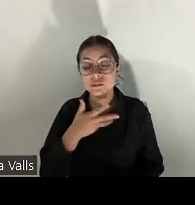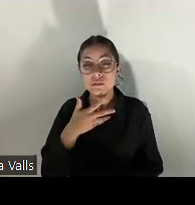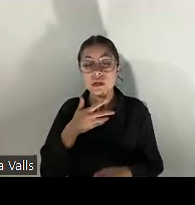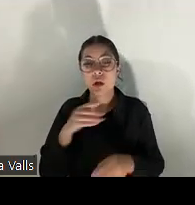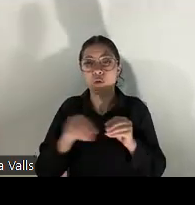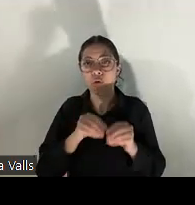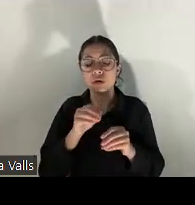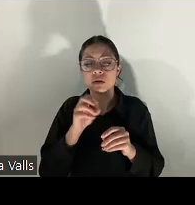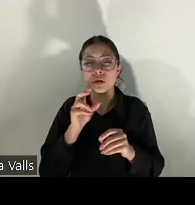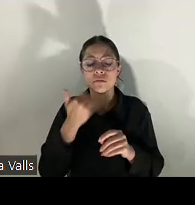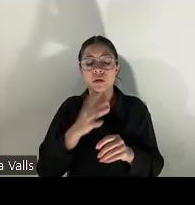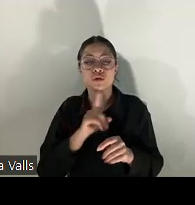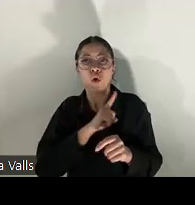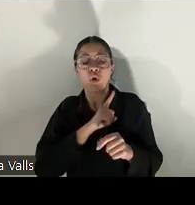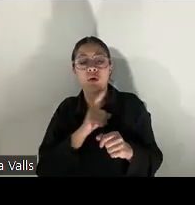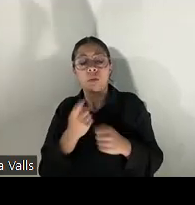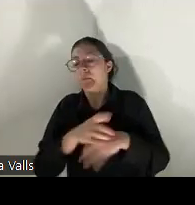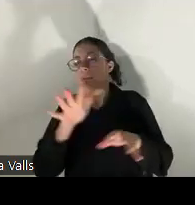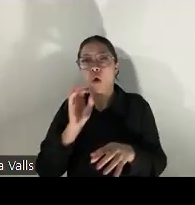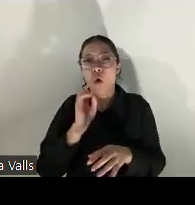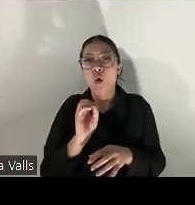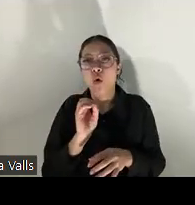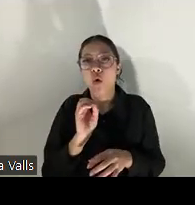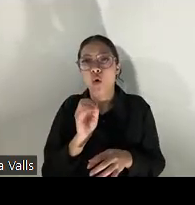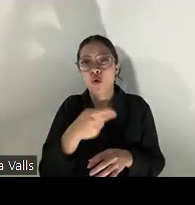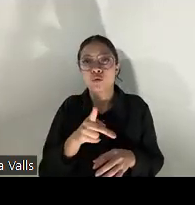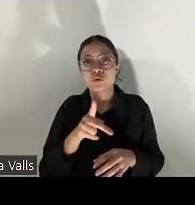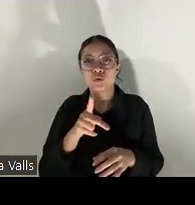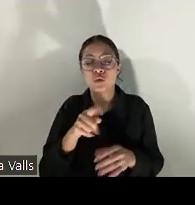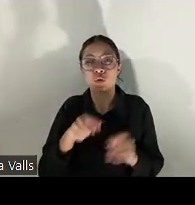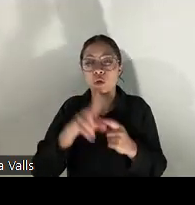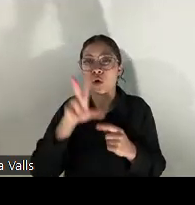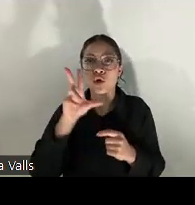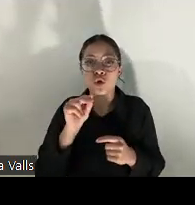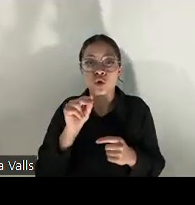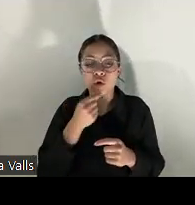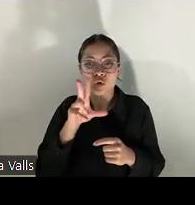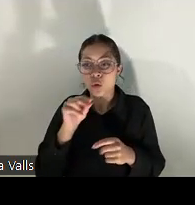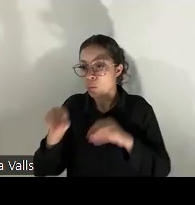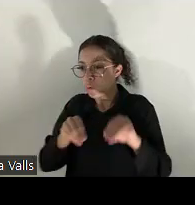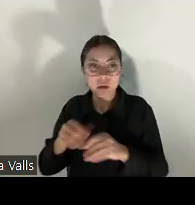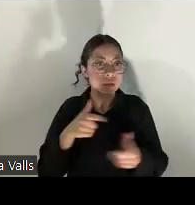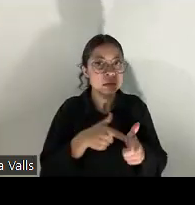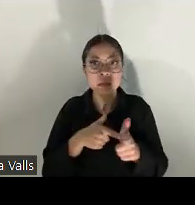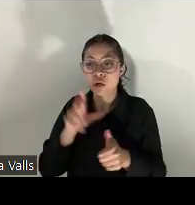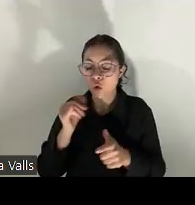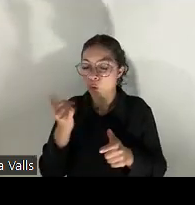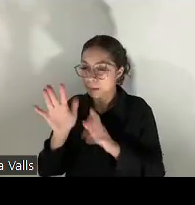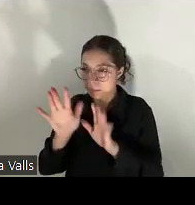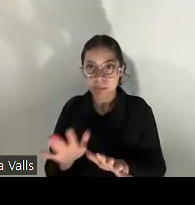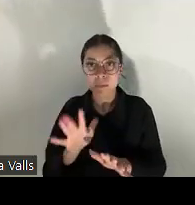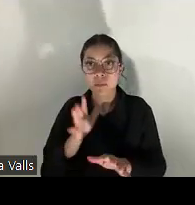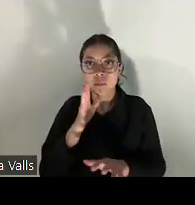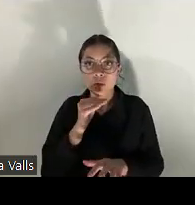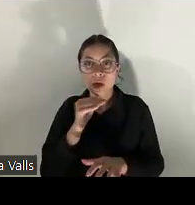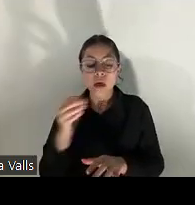involuntario, si su actividad basal está aumentada, si tenemos un niño que no para de moverse, que no fija, que no atiende porque tiene una